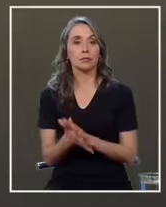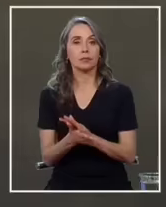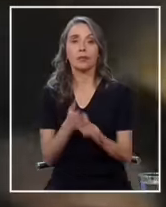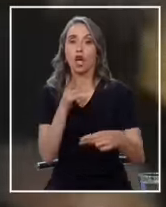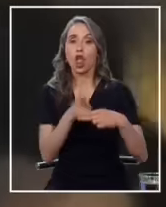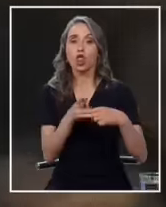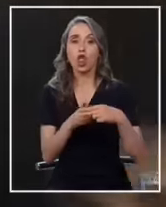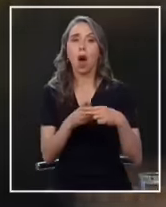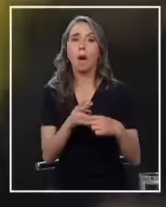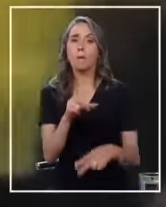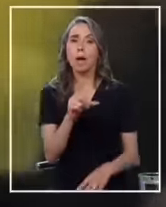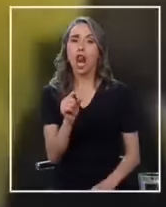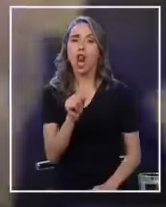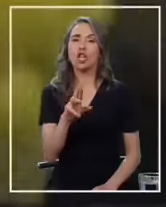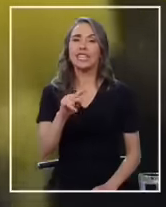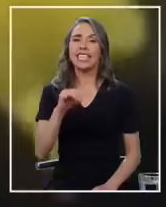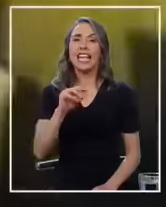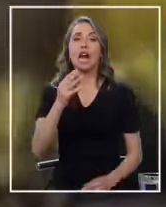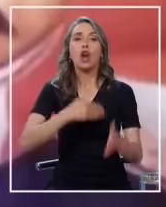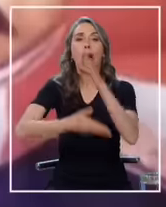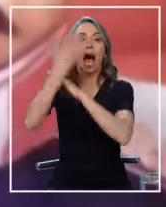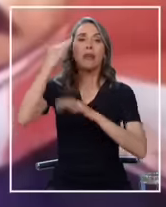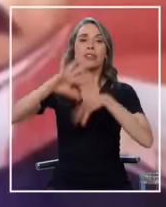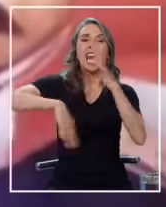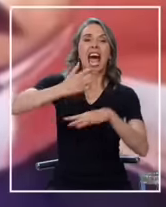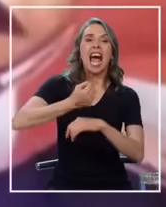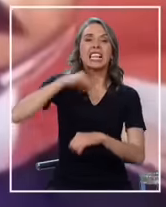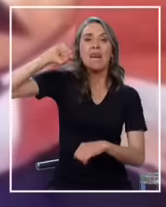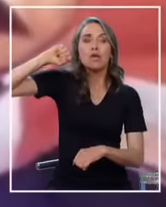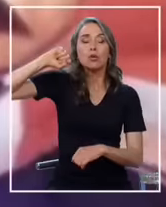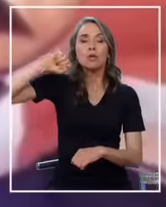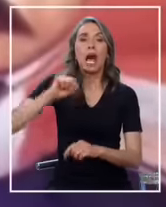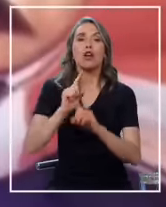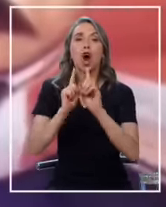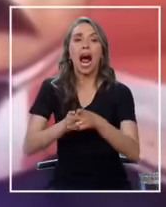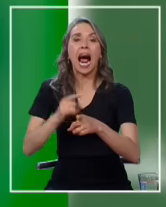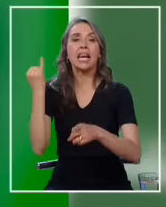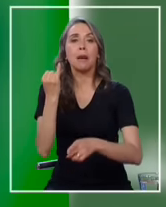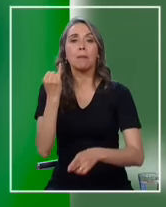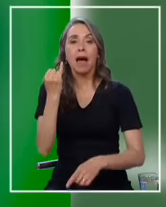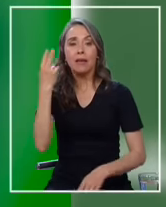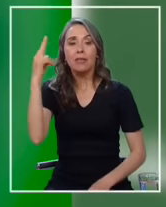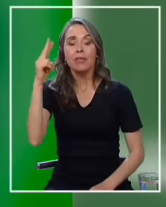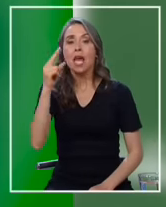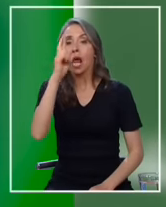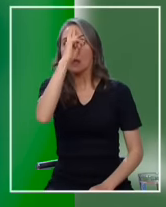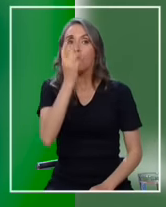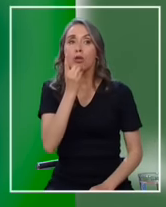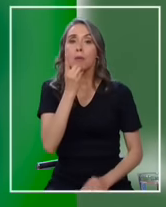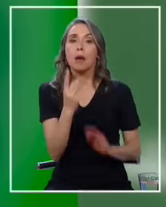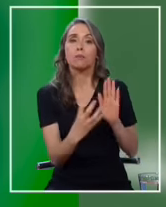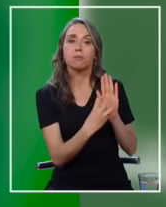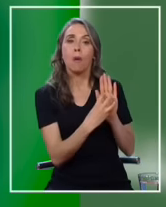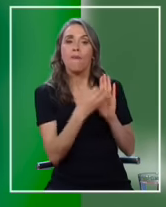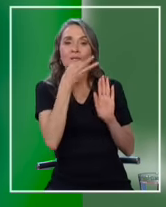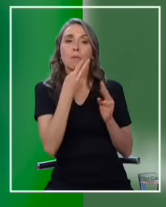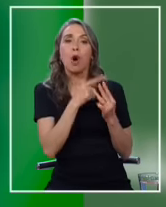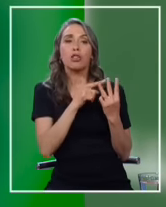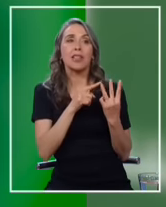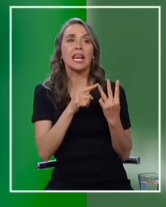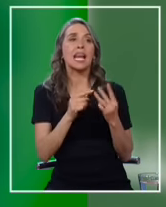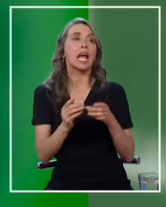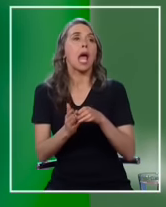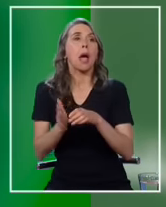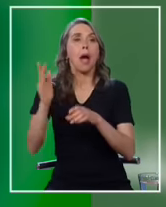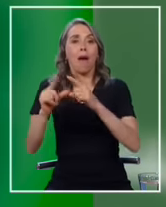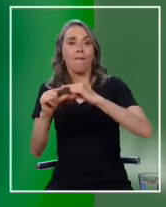Su nombre hace honor y referencia a los revolucionarios de la Guerra Independiente Dominicana. El verde es el color que los representa. Los machetes son su